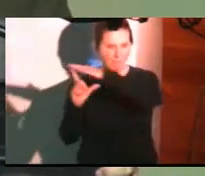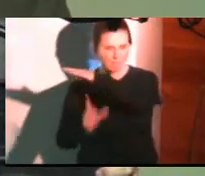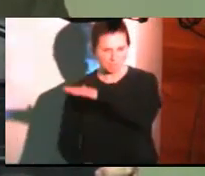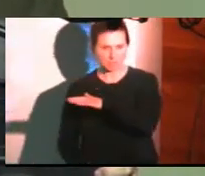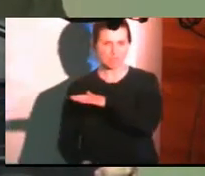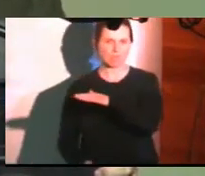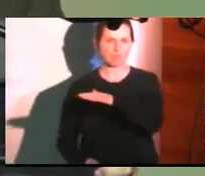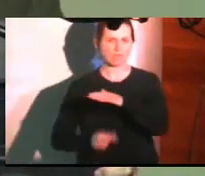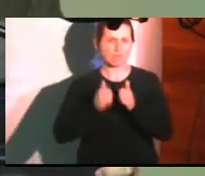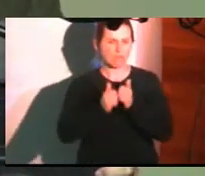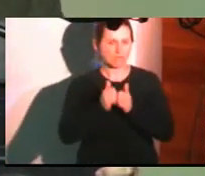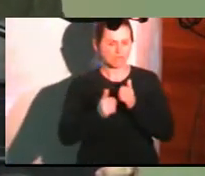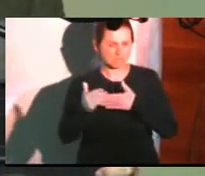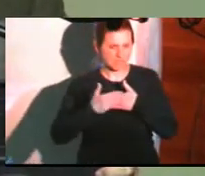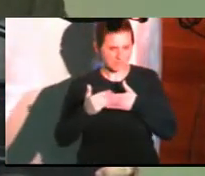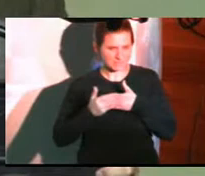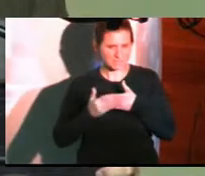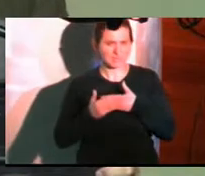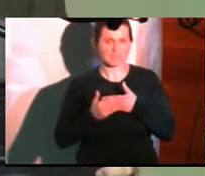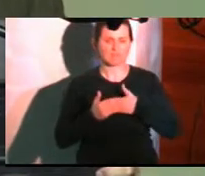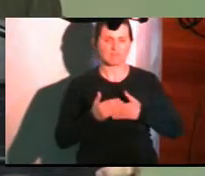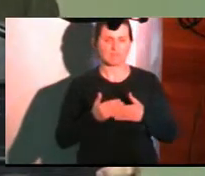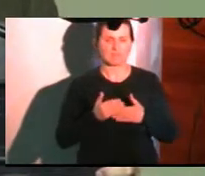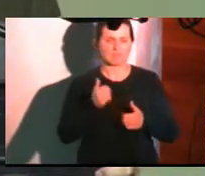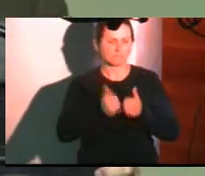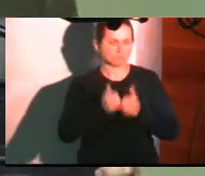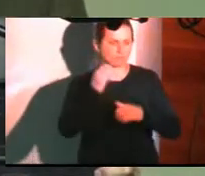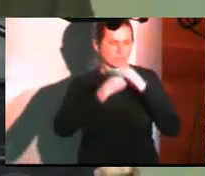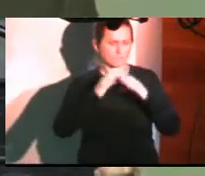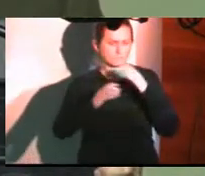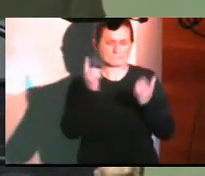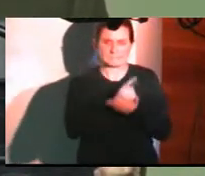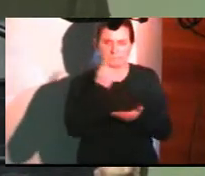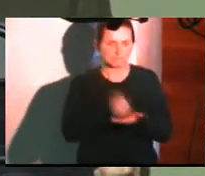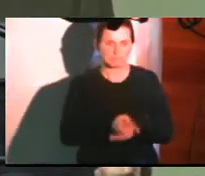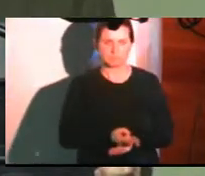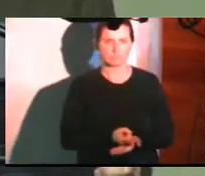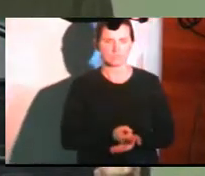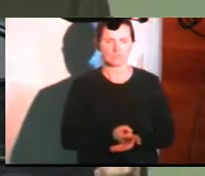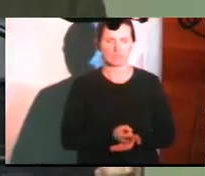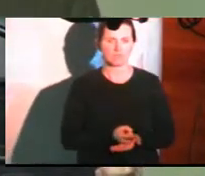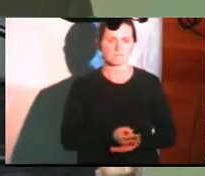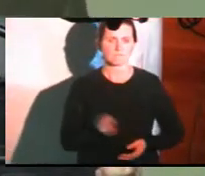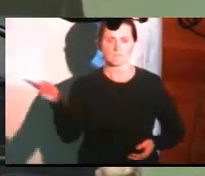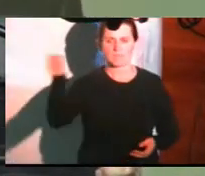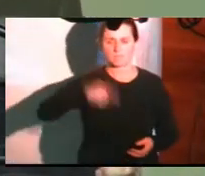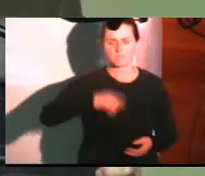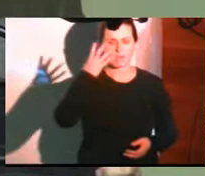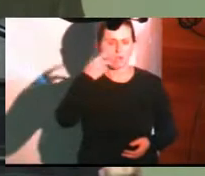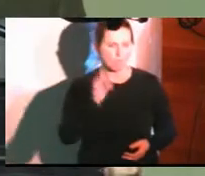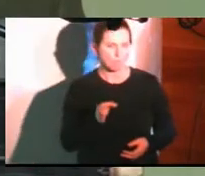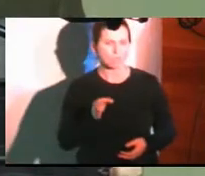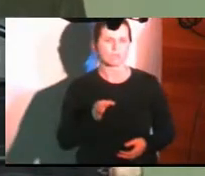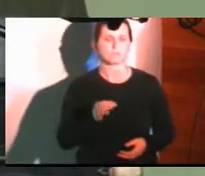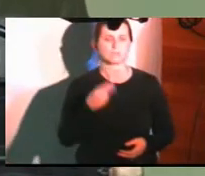y una historia muy cercana, era la historia de la incomunicación, porque cuando vinieron nuestros abuelos,